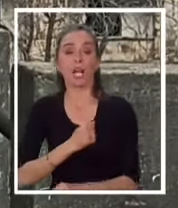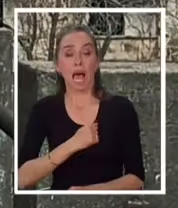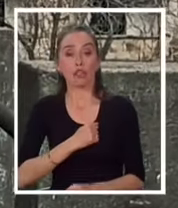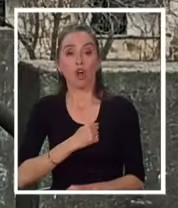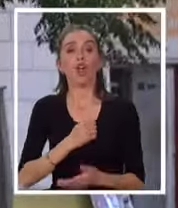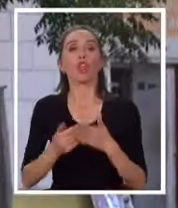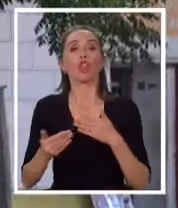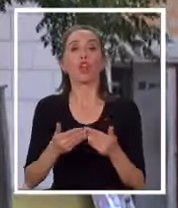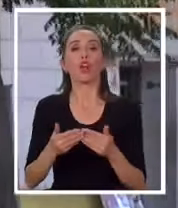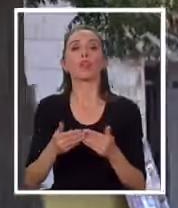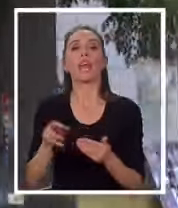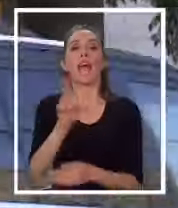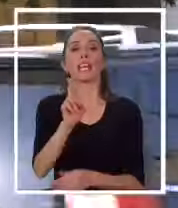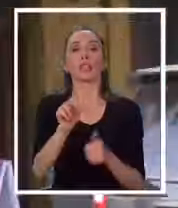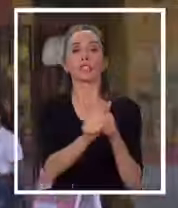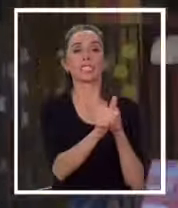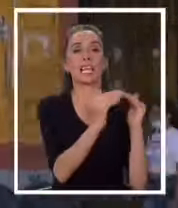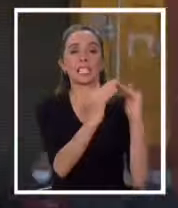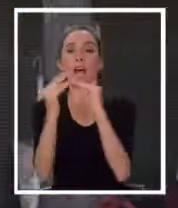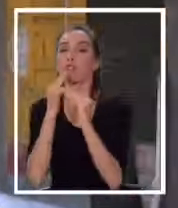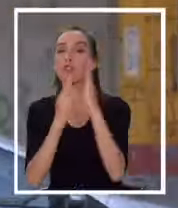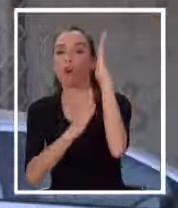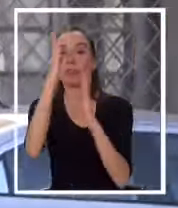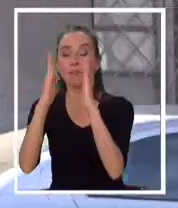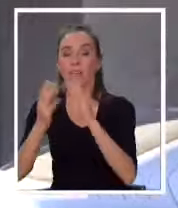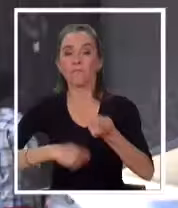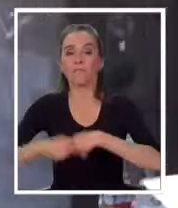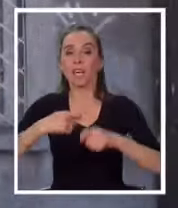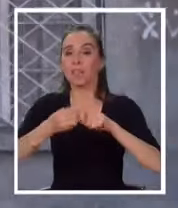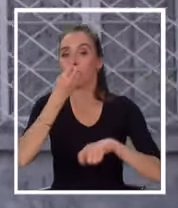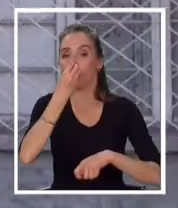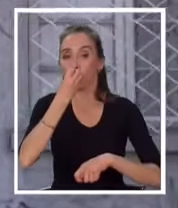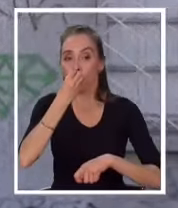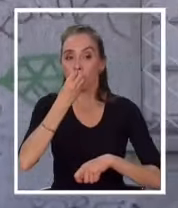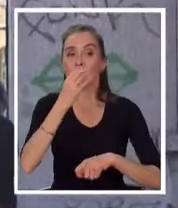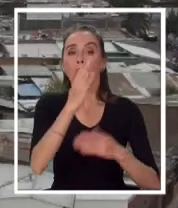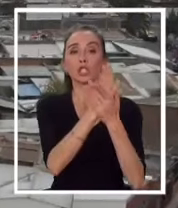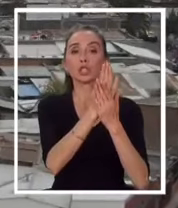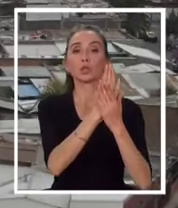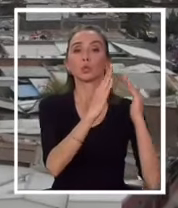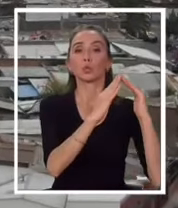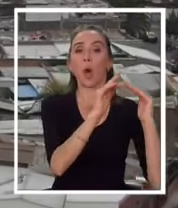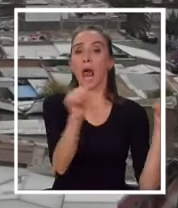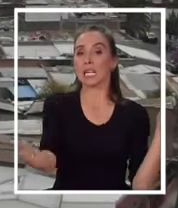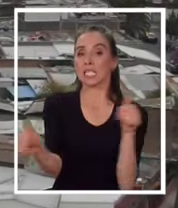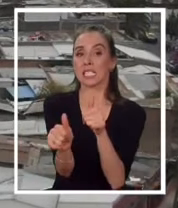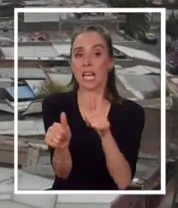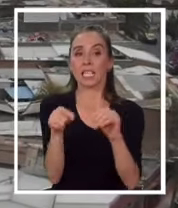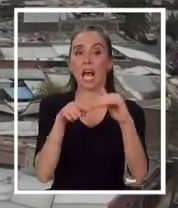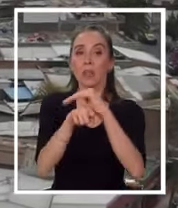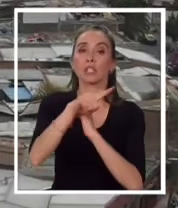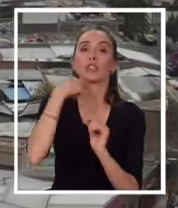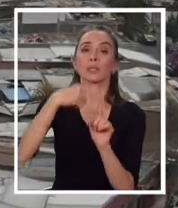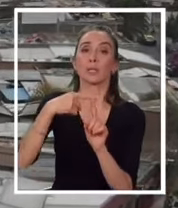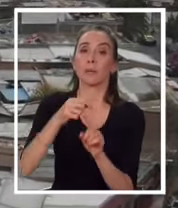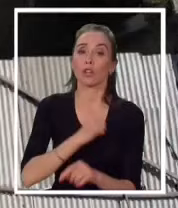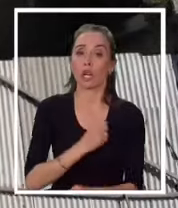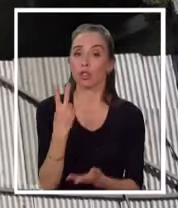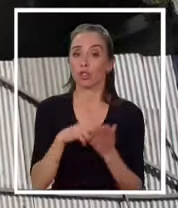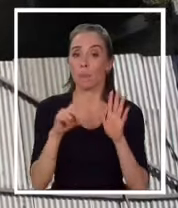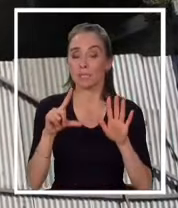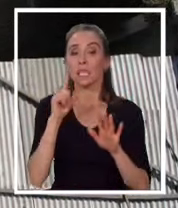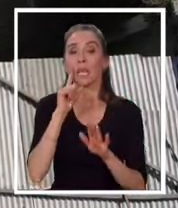de Recoleta, a metros de barrios, locales de comida e incluso un establecimiento educacional. En su interior funciona desde el año